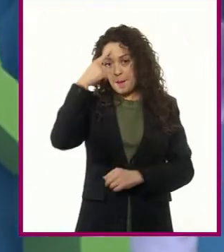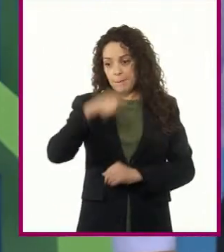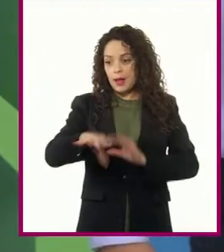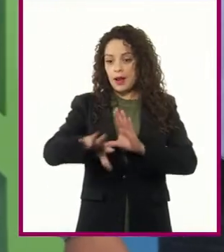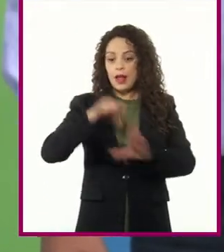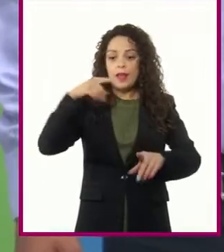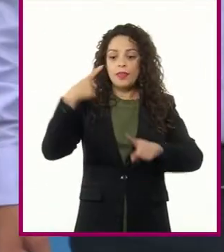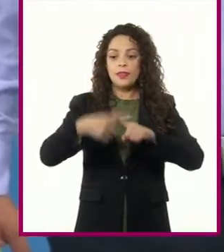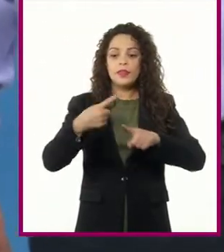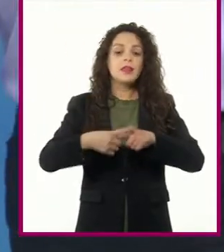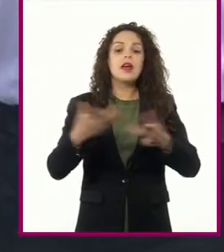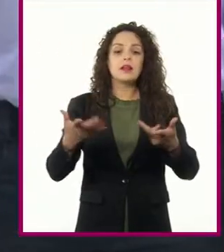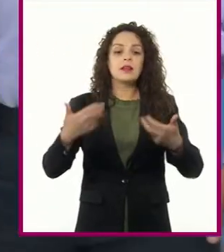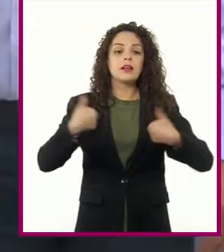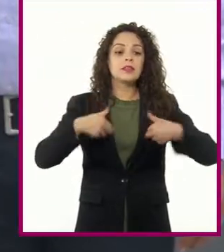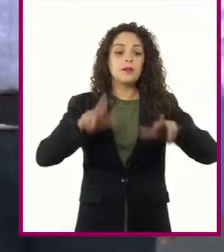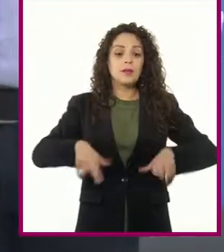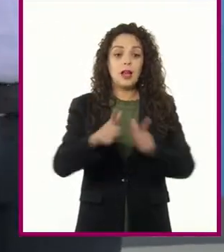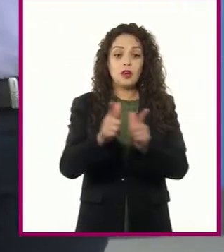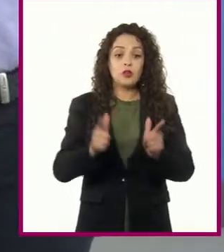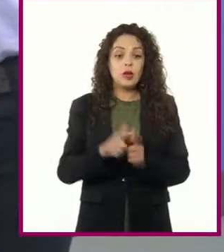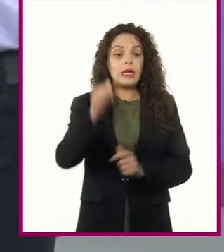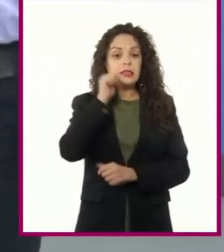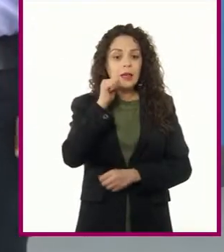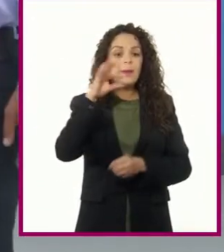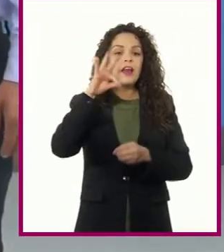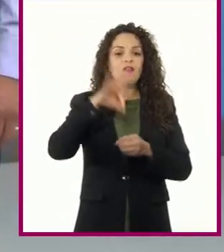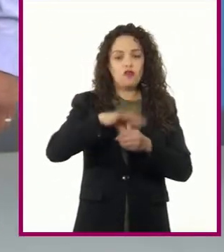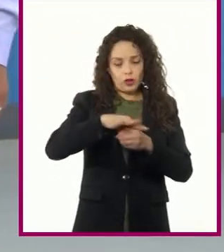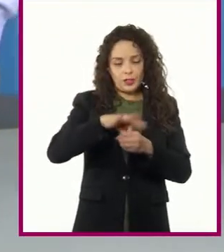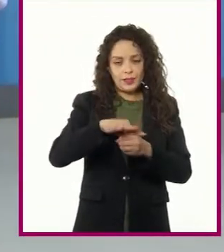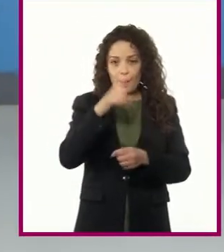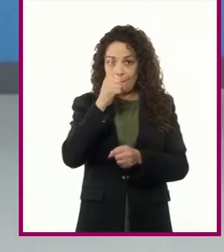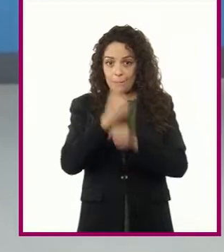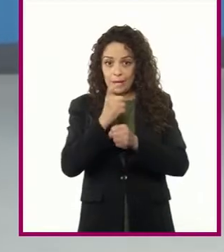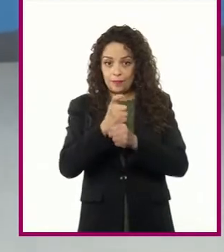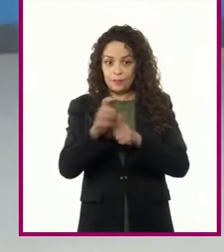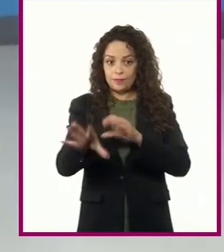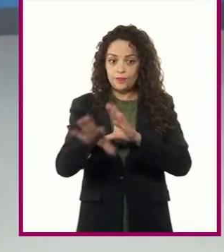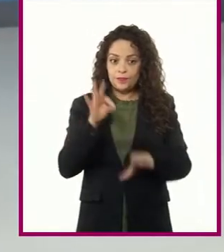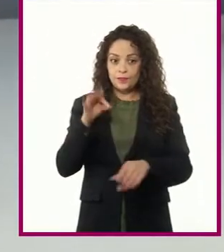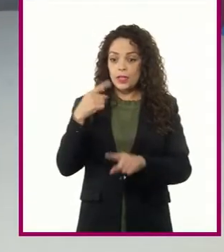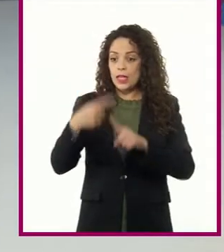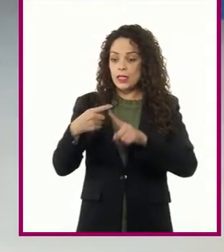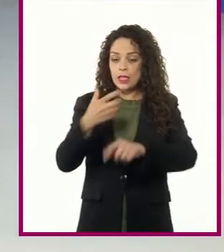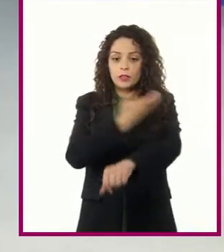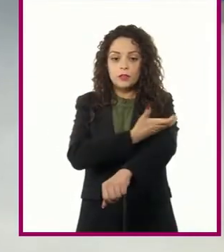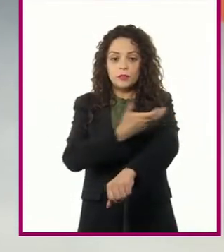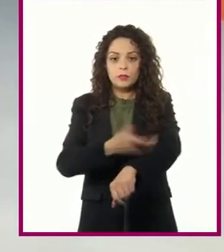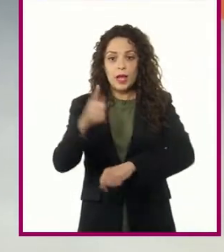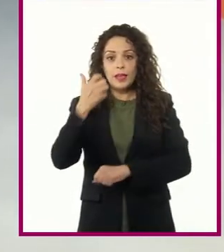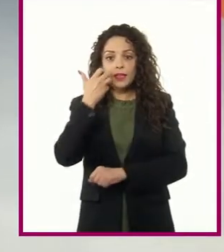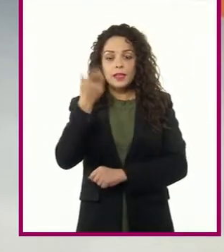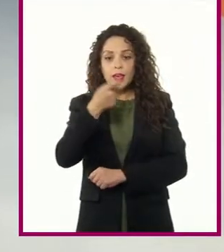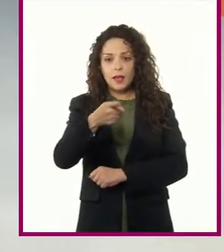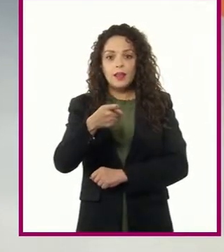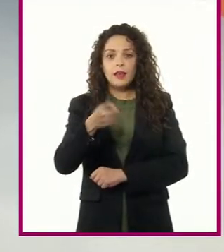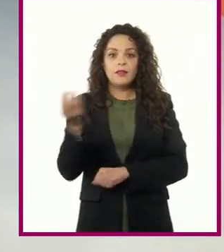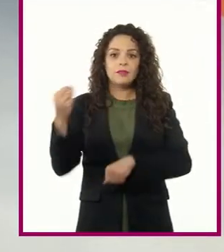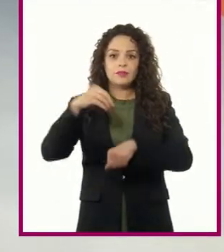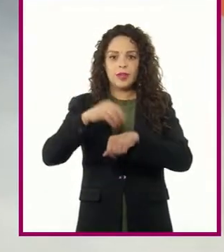representaba como grupo, lo hacíamos mediante votaciones. Primero, seleccionábamos a la compañera o compañero que quisiéramos fuese